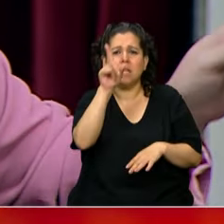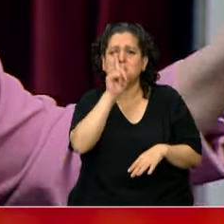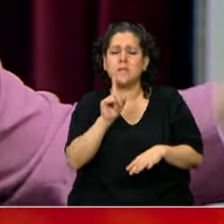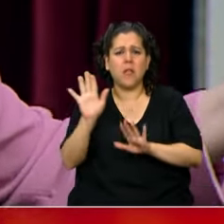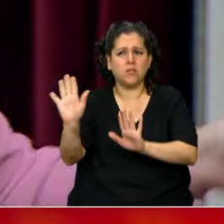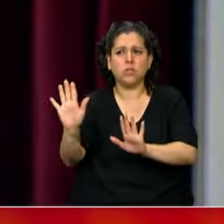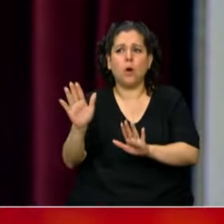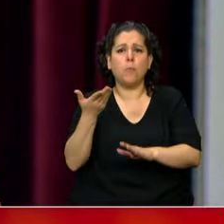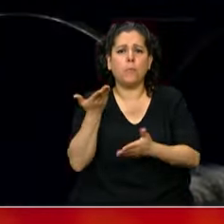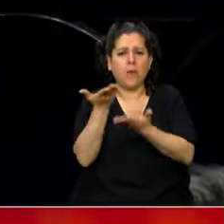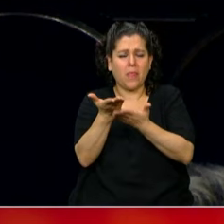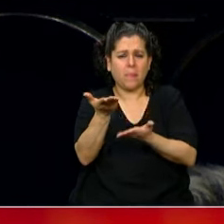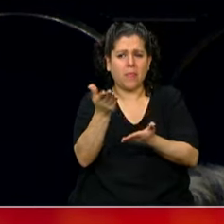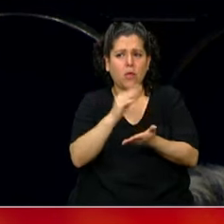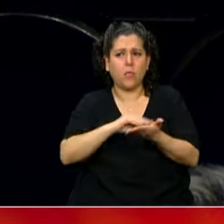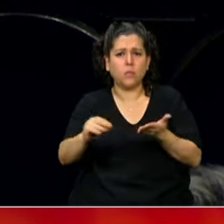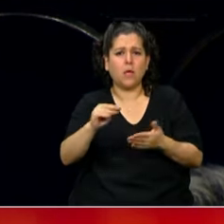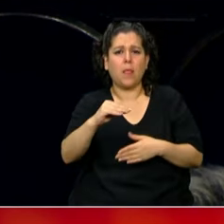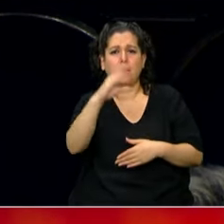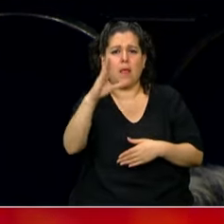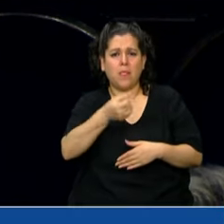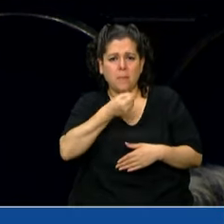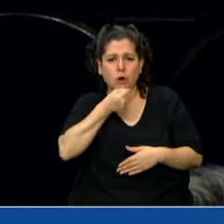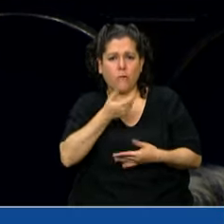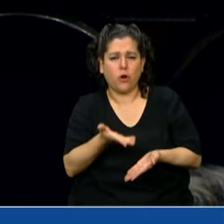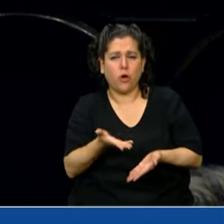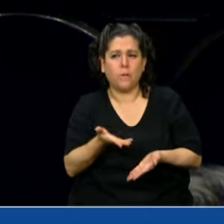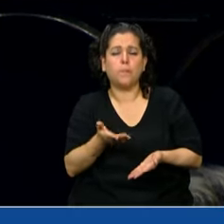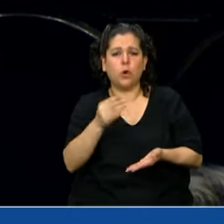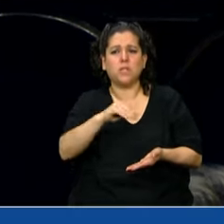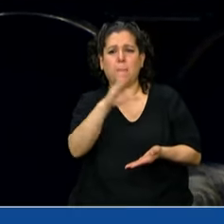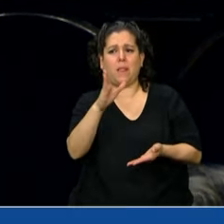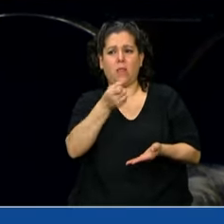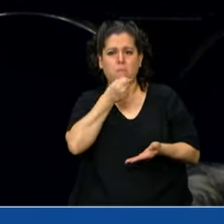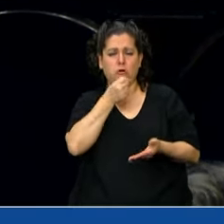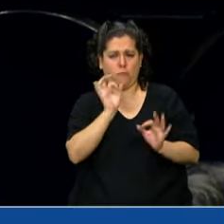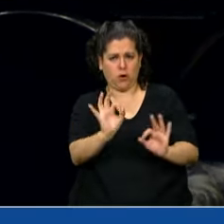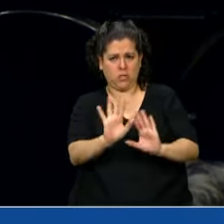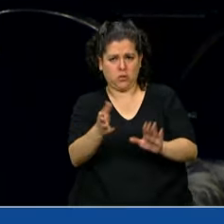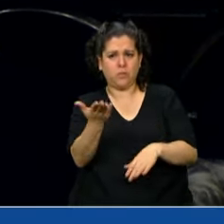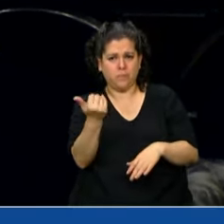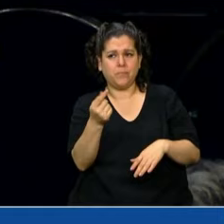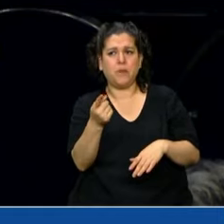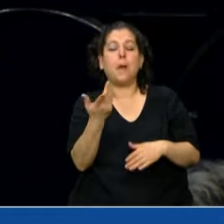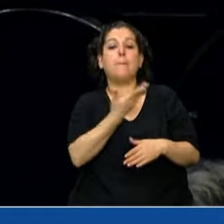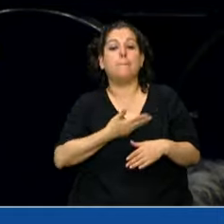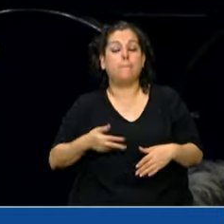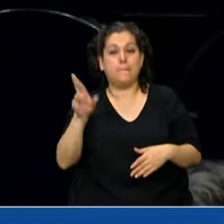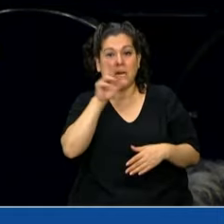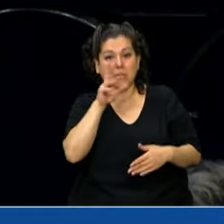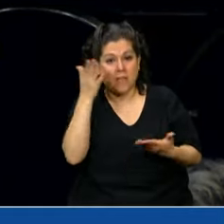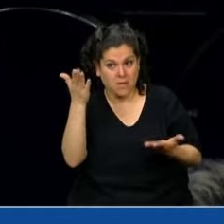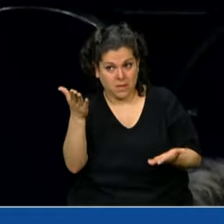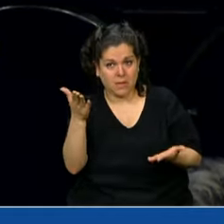diputado le pueden prender el micrófono ahí lo tiene lo tiene prendido diputada presidenta es